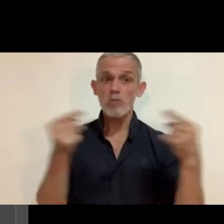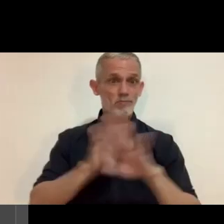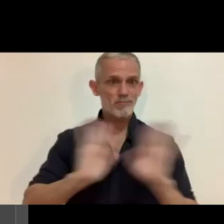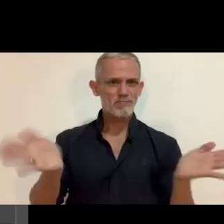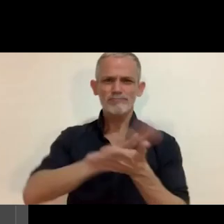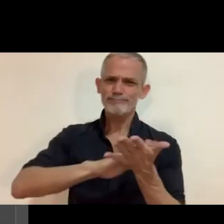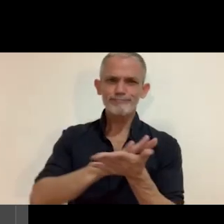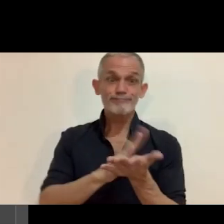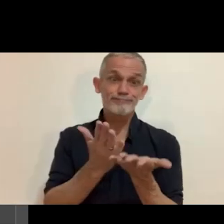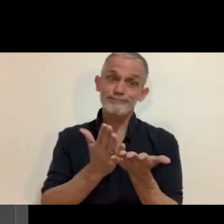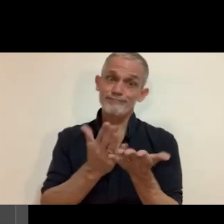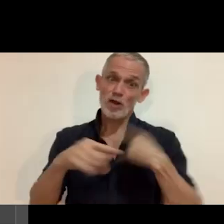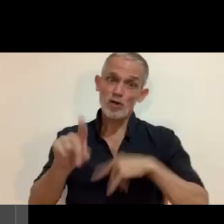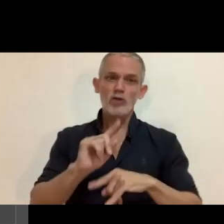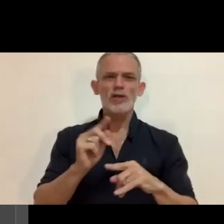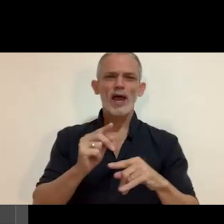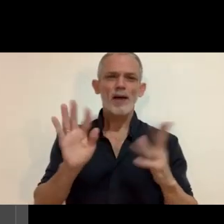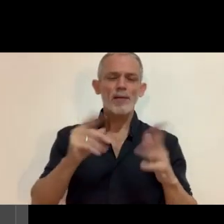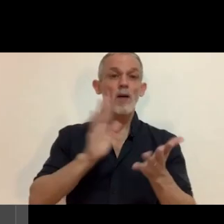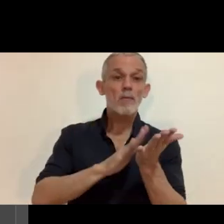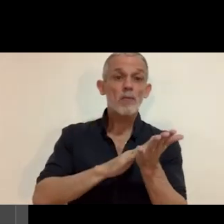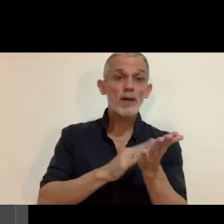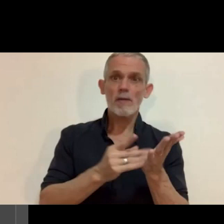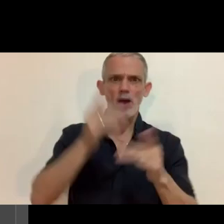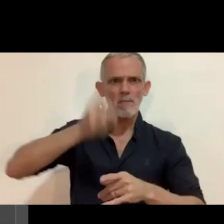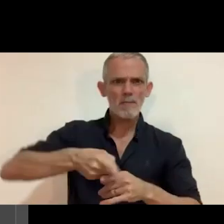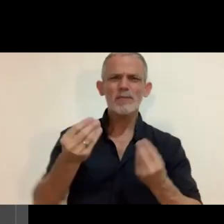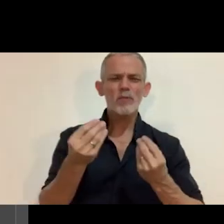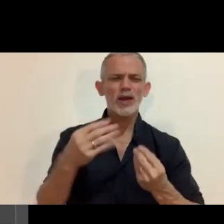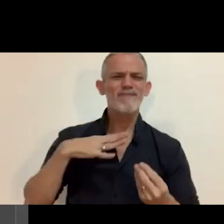al invertir la carga de la prueba y arbitrariedad por falta de